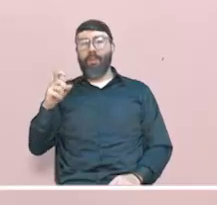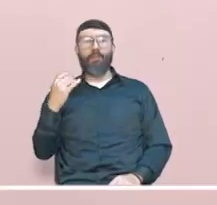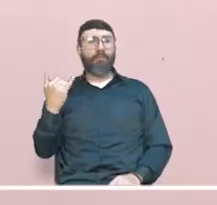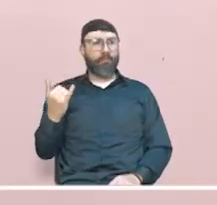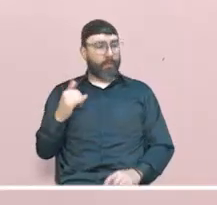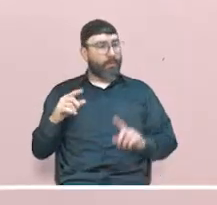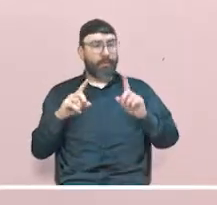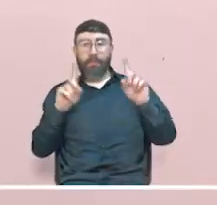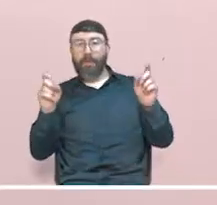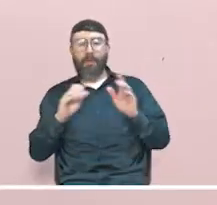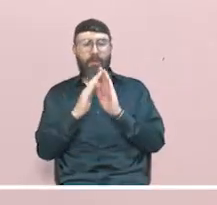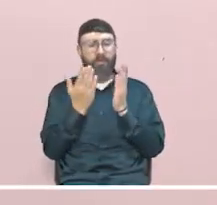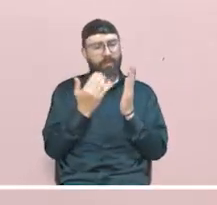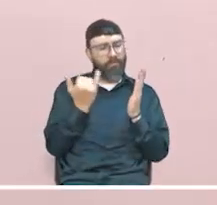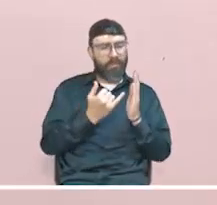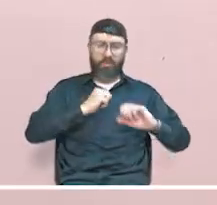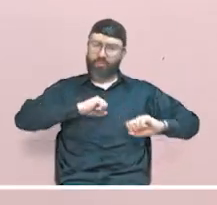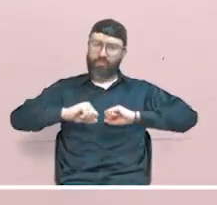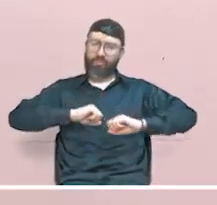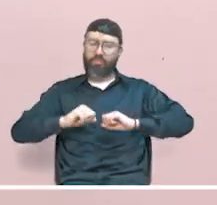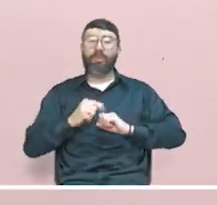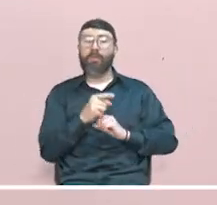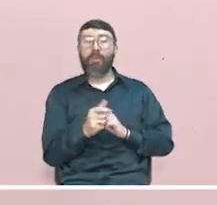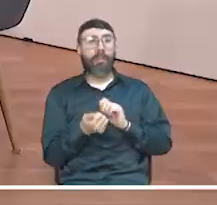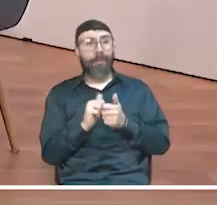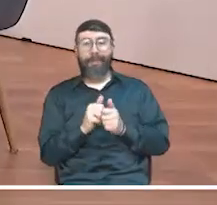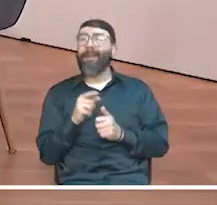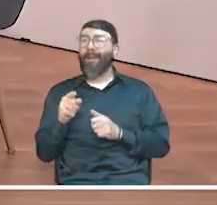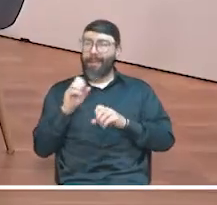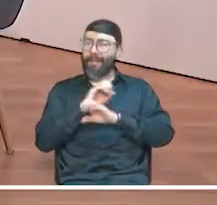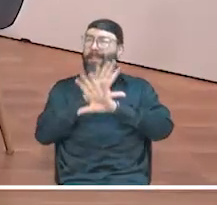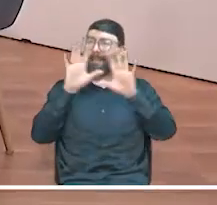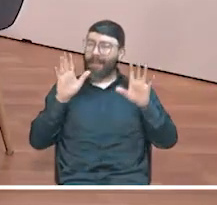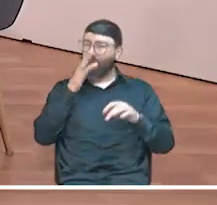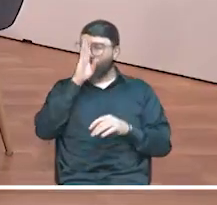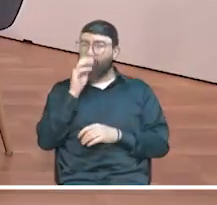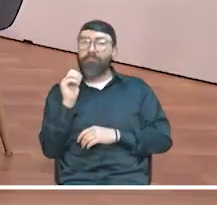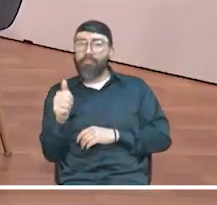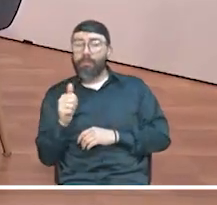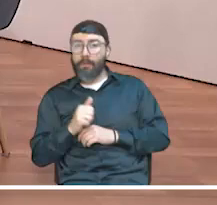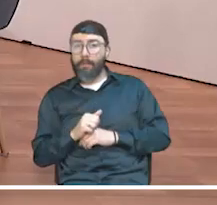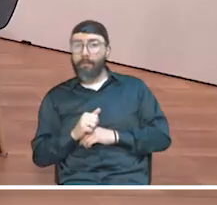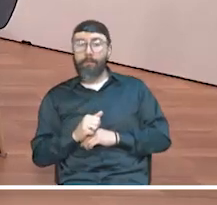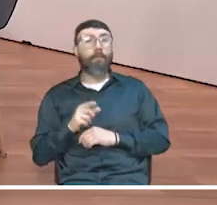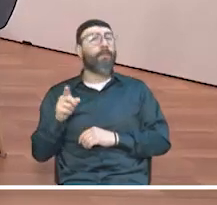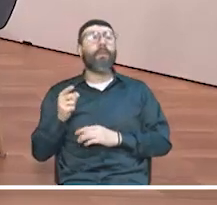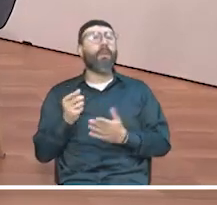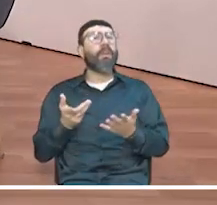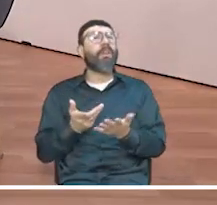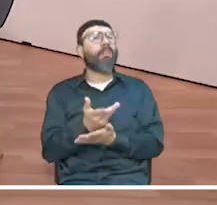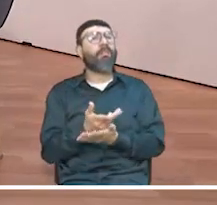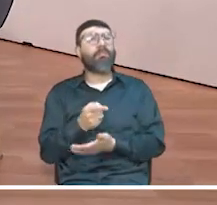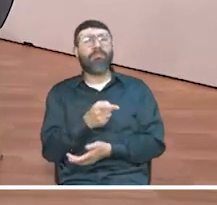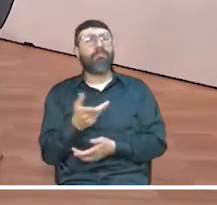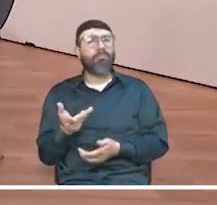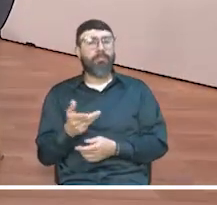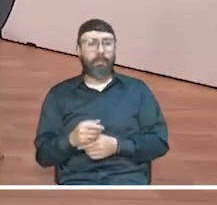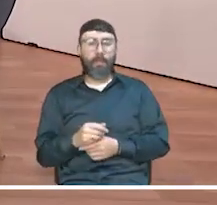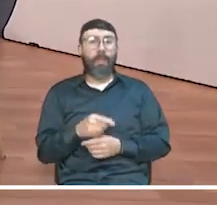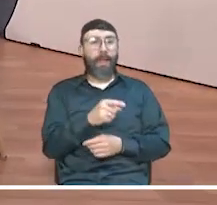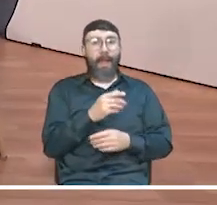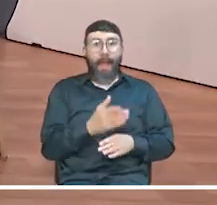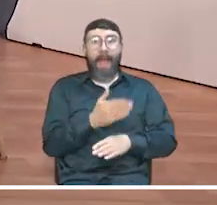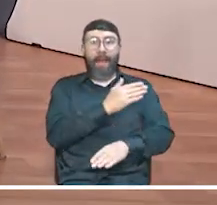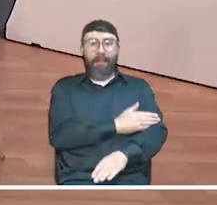del ejercicio, aclara todas esas dudas, y ellos han recomendado, digamos, hacer una